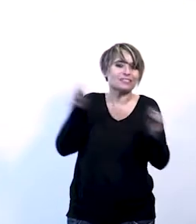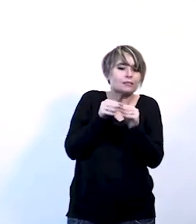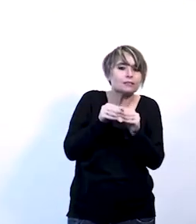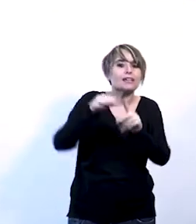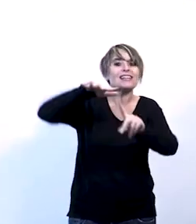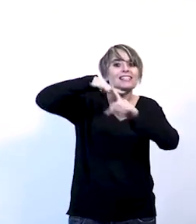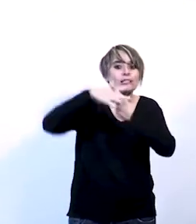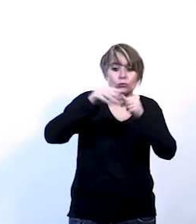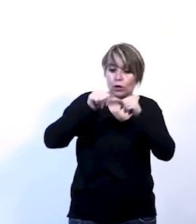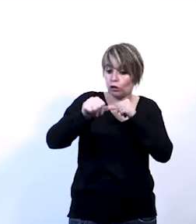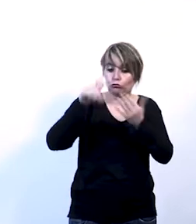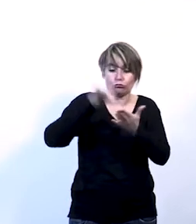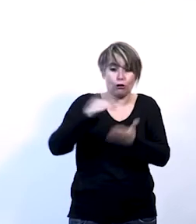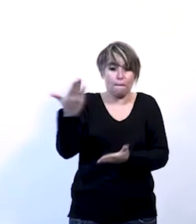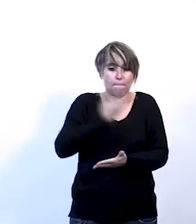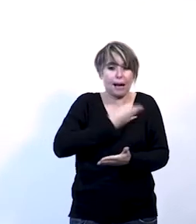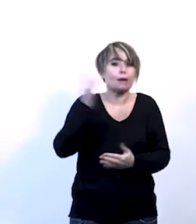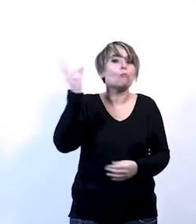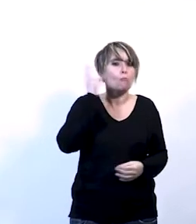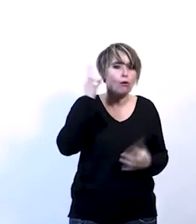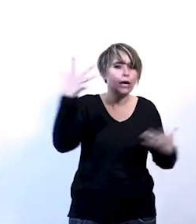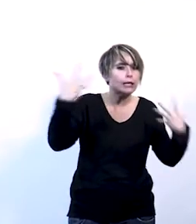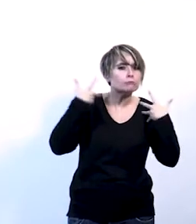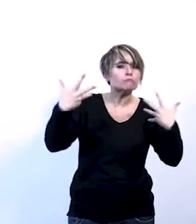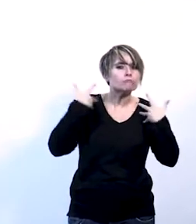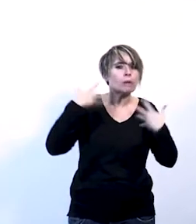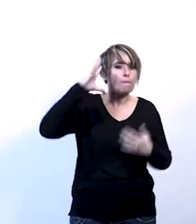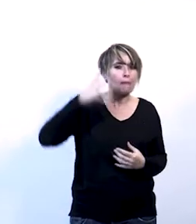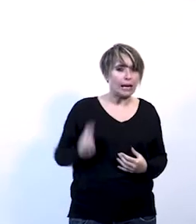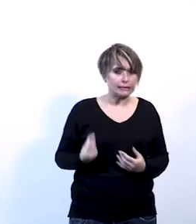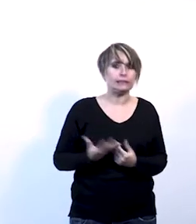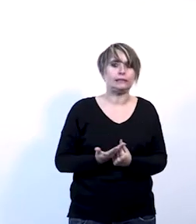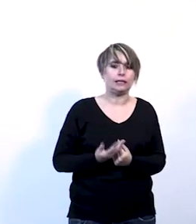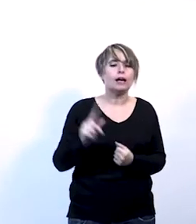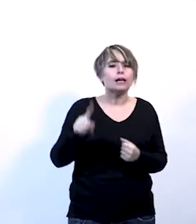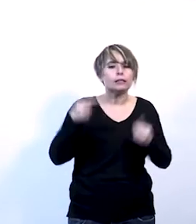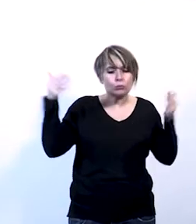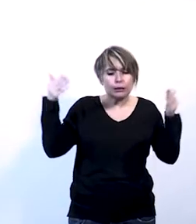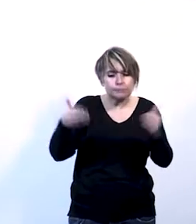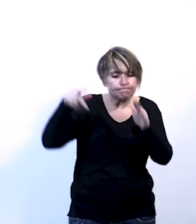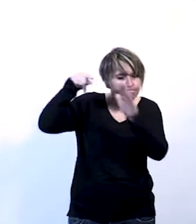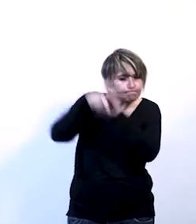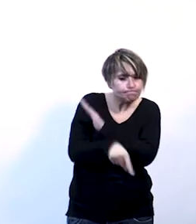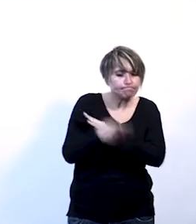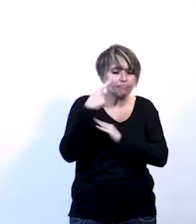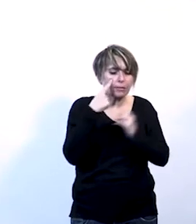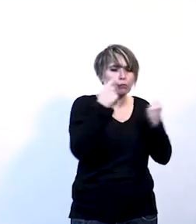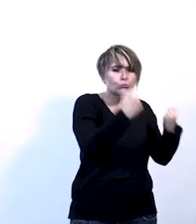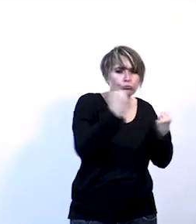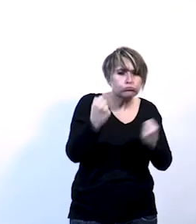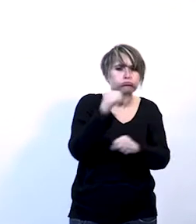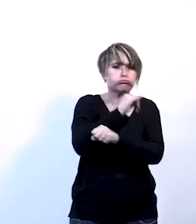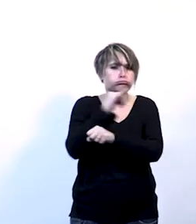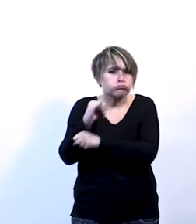las situaciones que por el hecho de ser mujer se viven en Palestina. Luego entraremos a analizar en diferentes organizaciones,